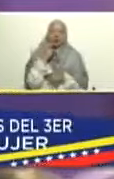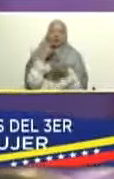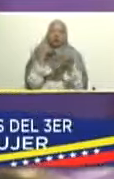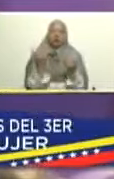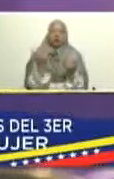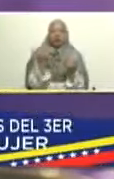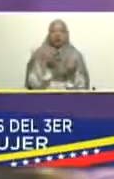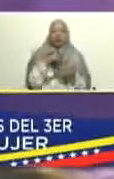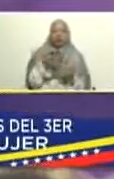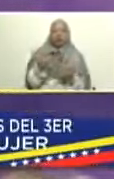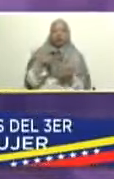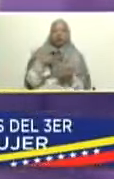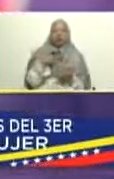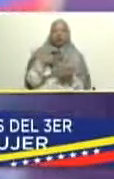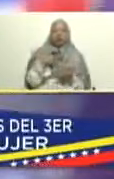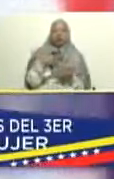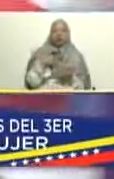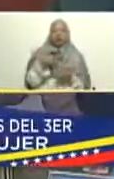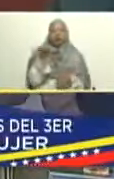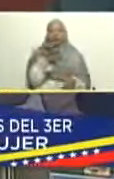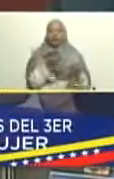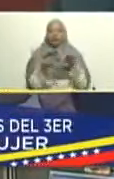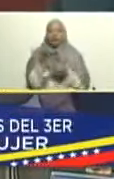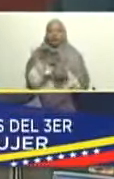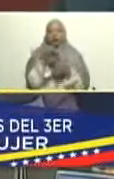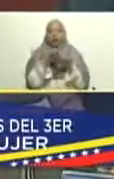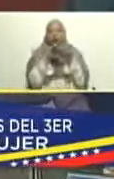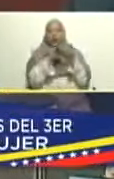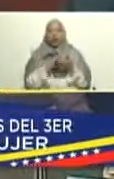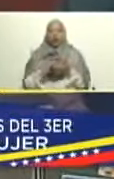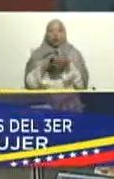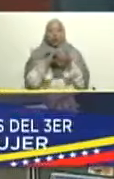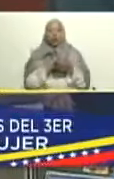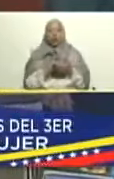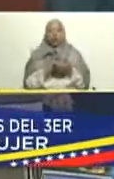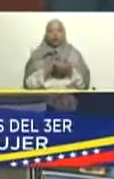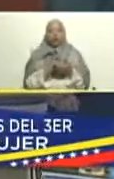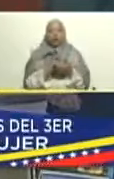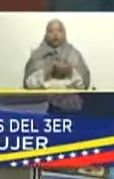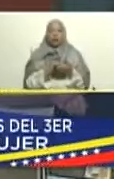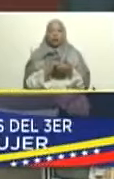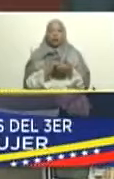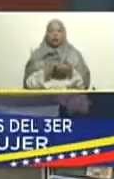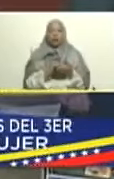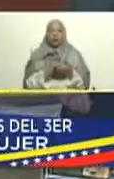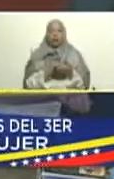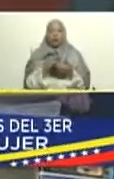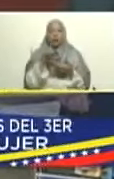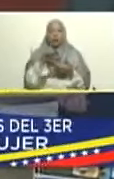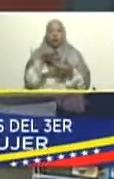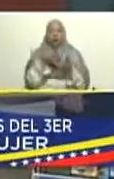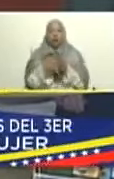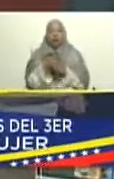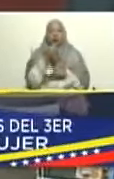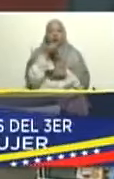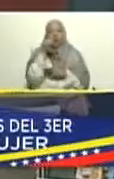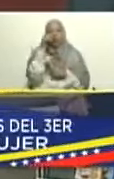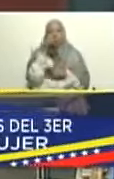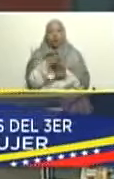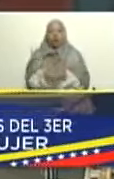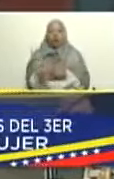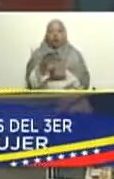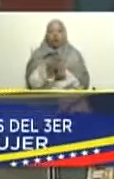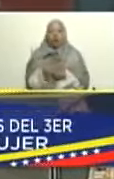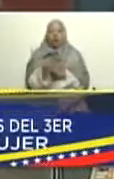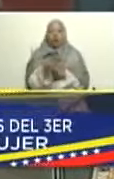combinado con especies de Trujillo, portuguesa, rumbo a Italia. Exacto, Fonaen